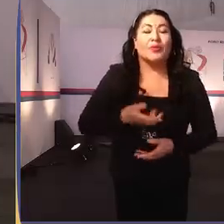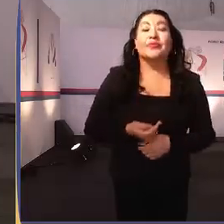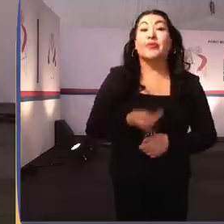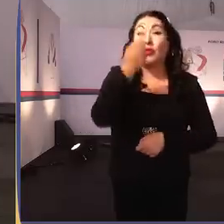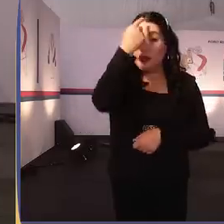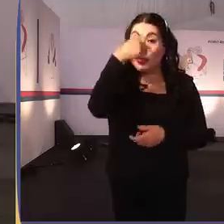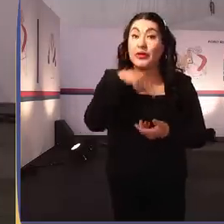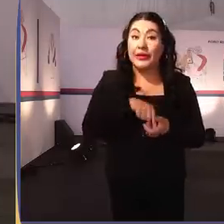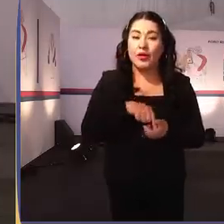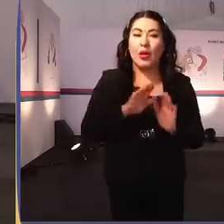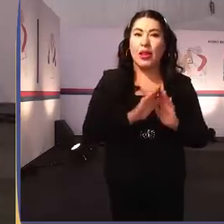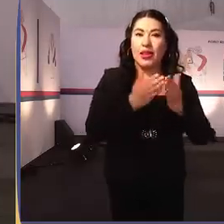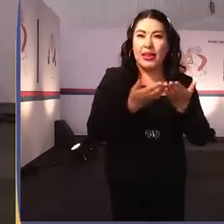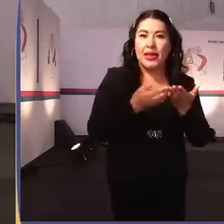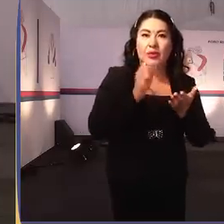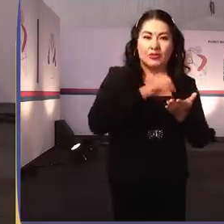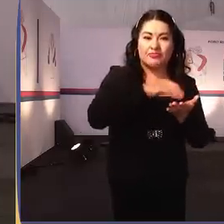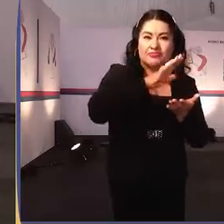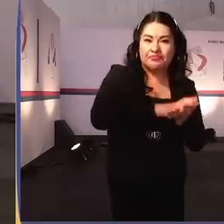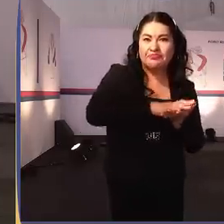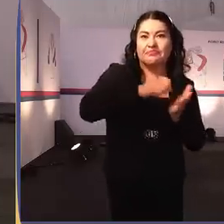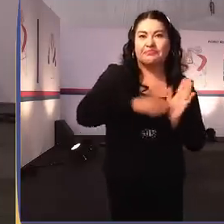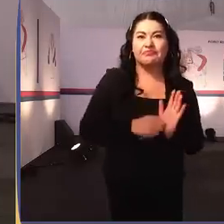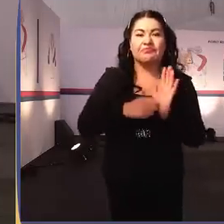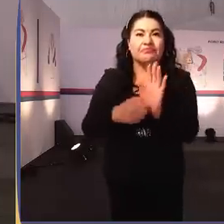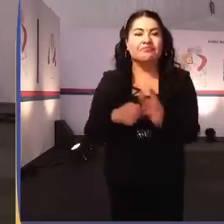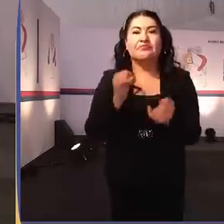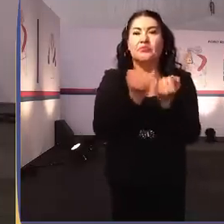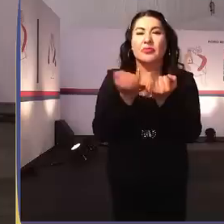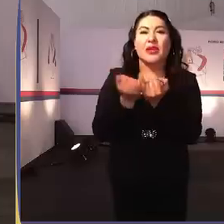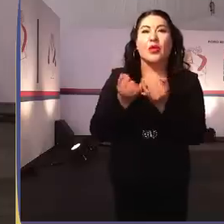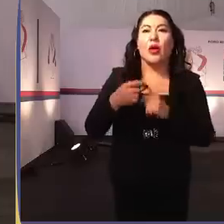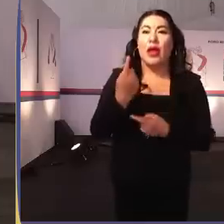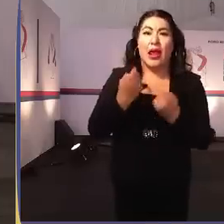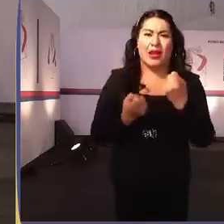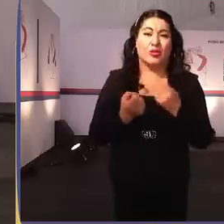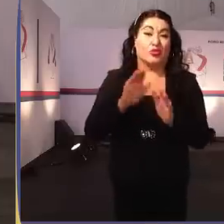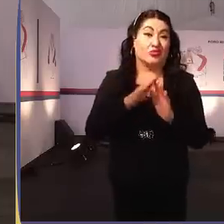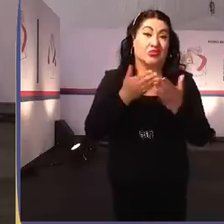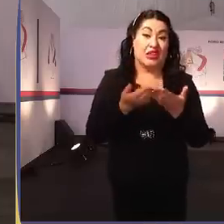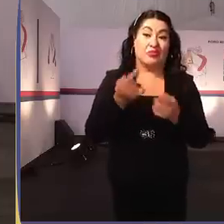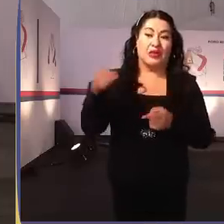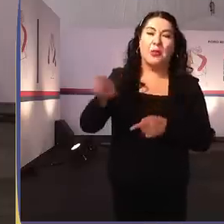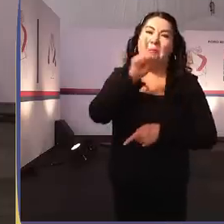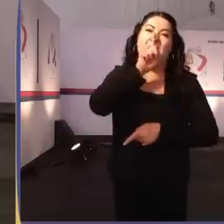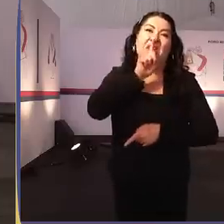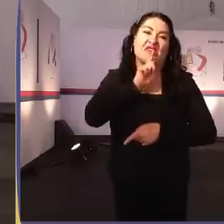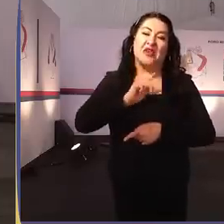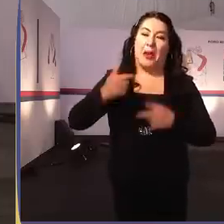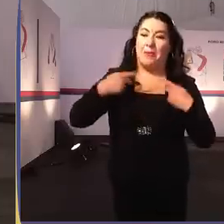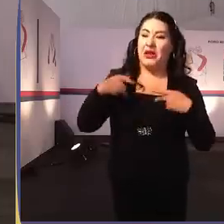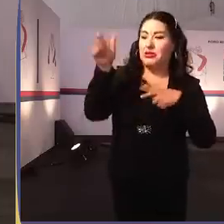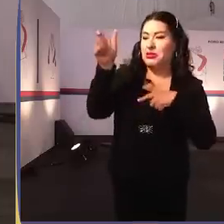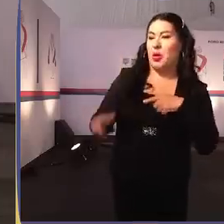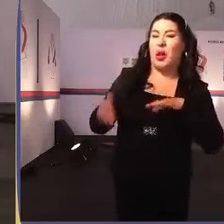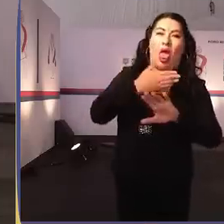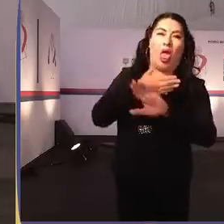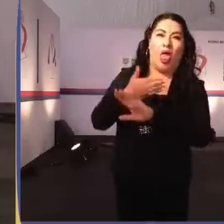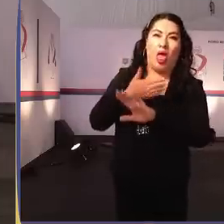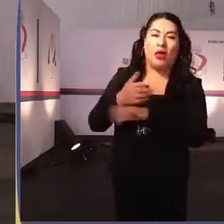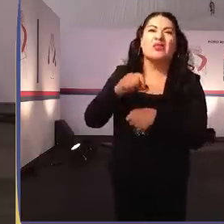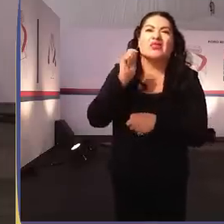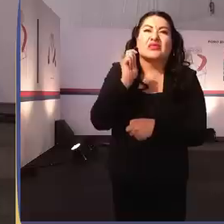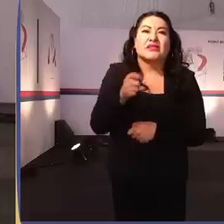libros que se publican o los escritos, incluso aquellos que calumnian o difaman a personas, son